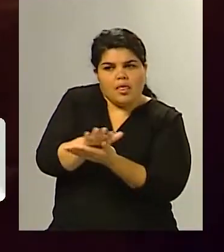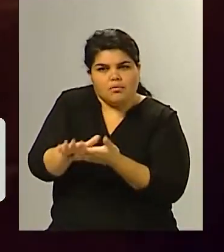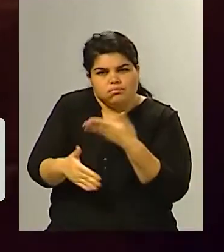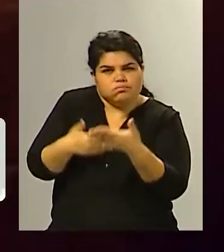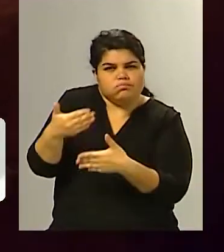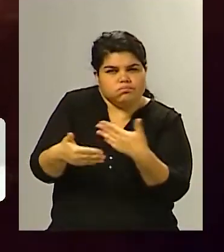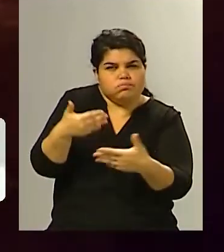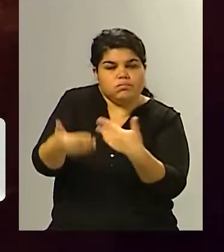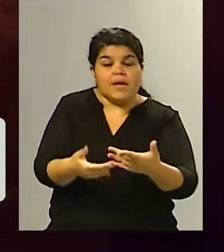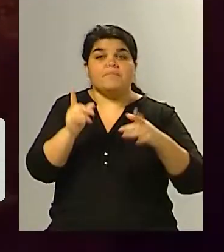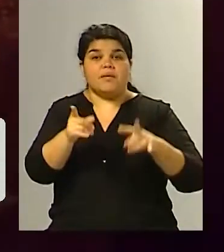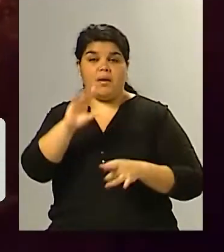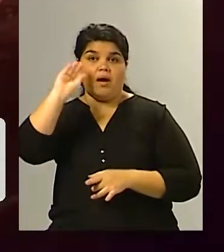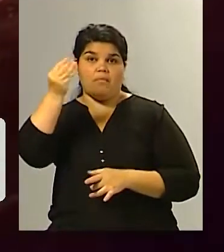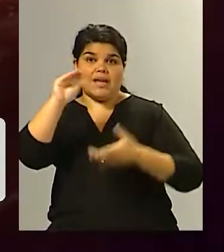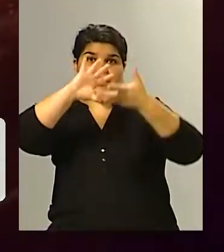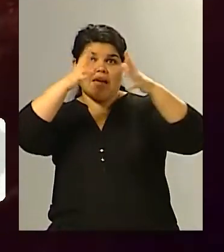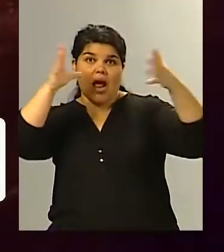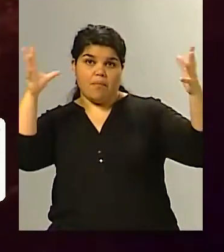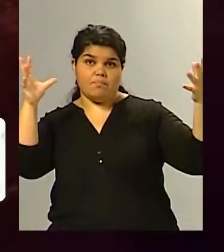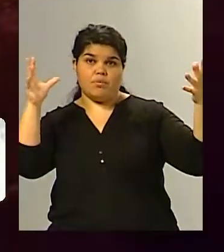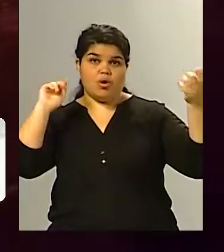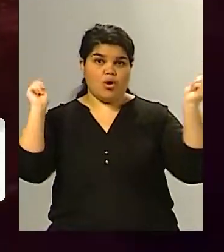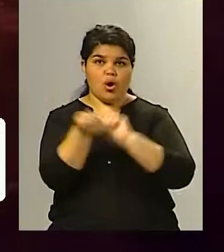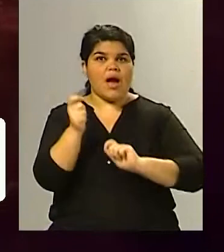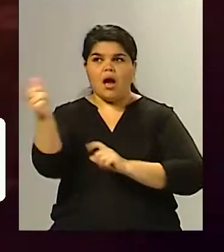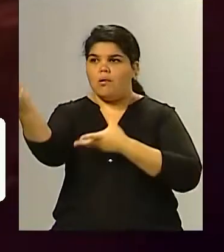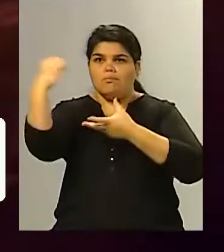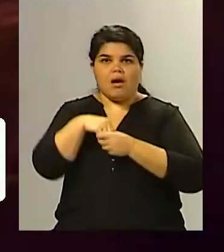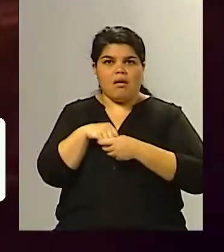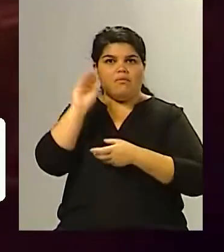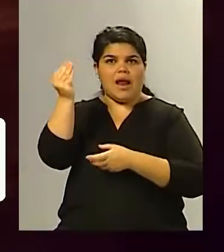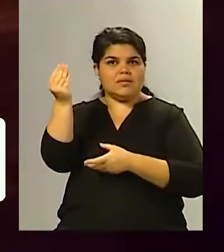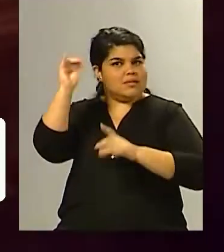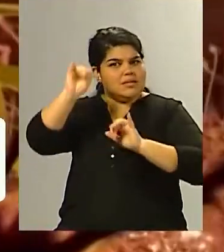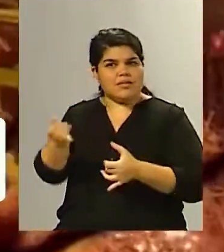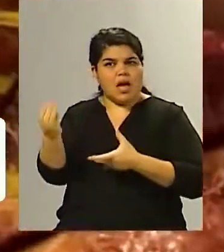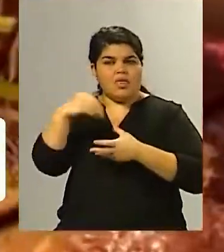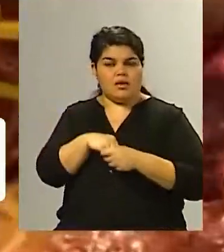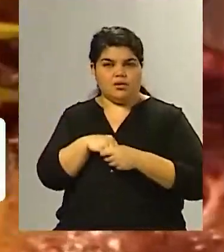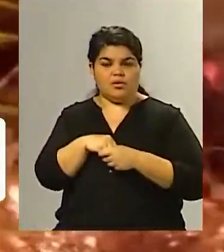de cambio climático en el mundo no es efectivo. Entonces, y en tercer